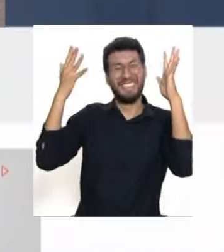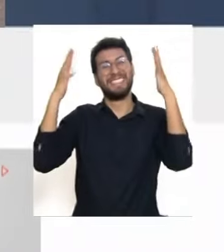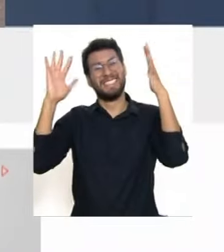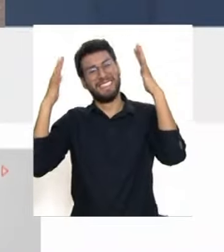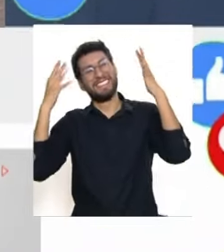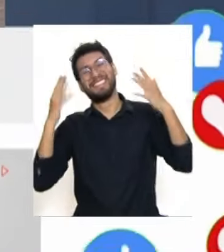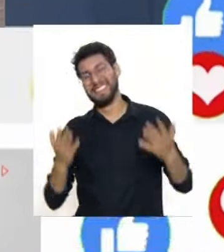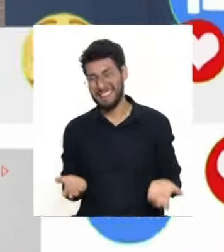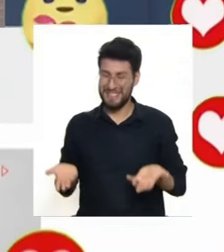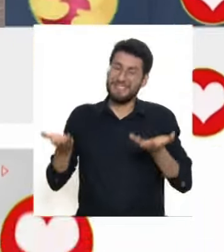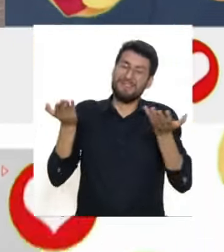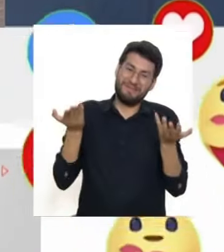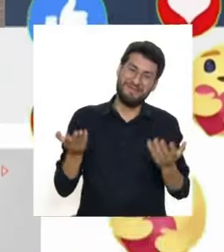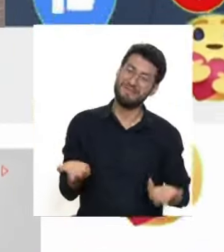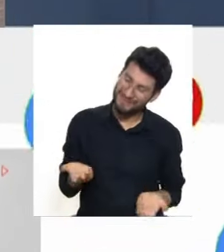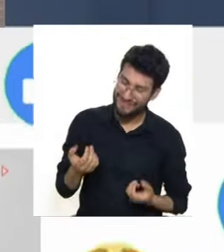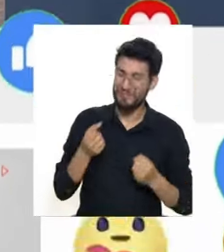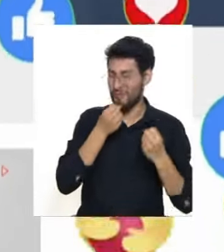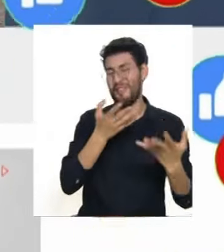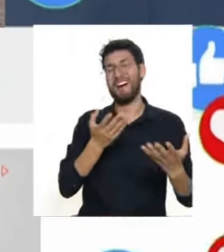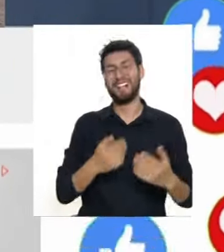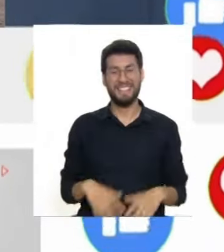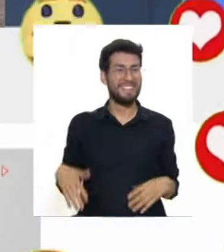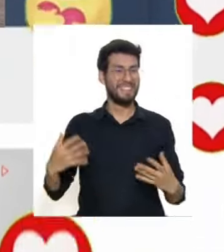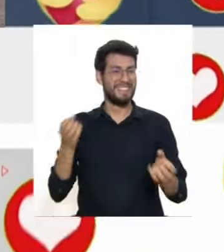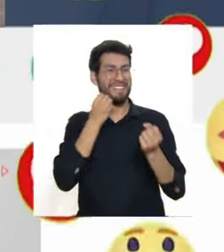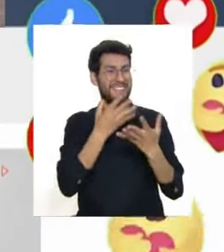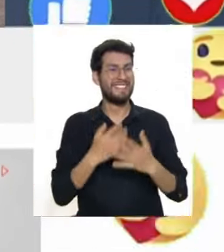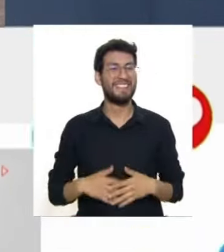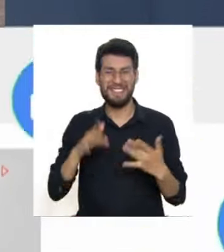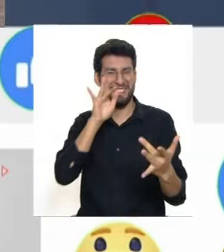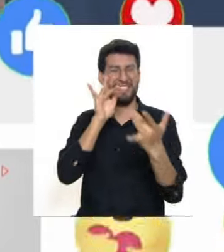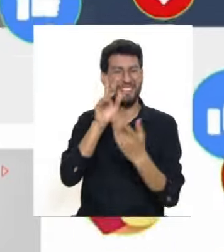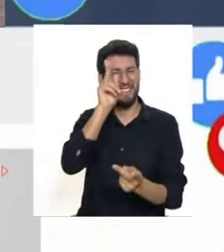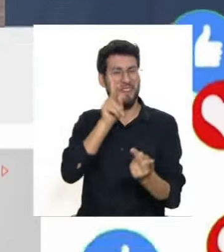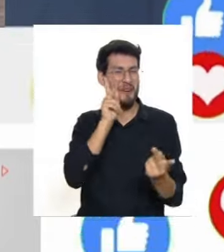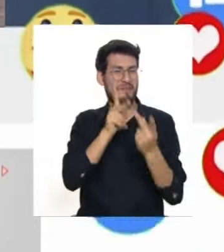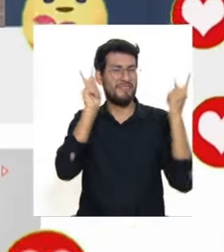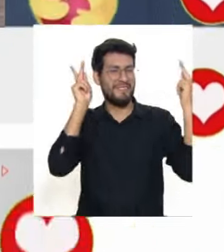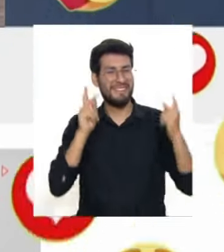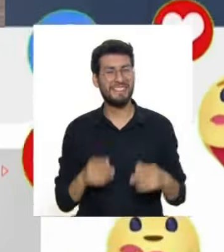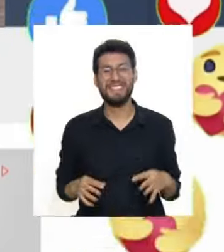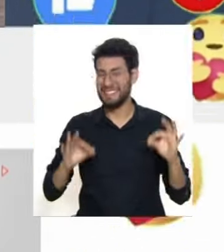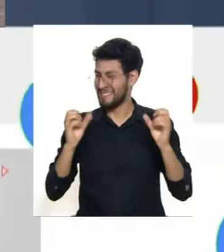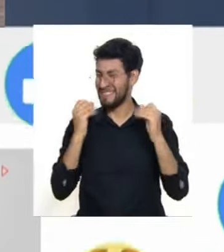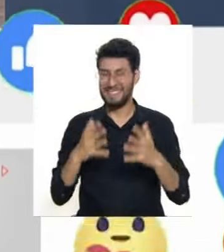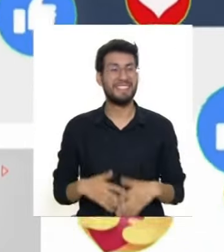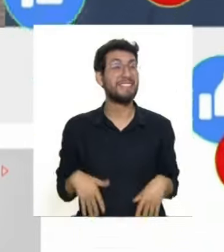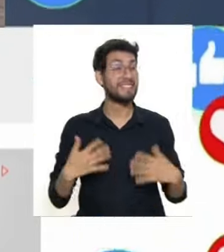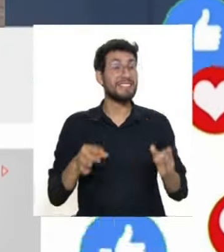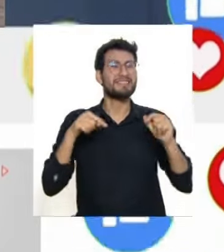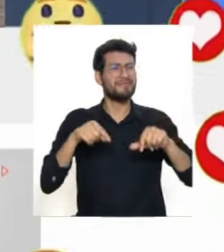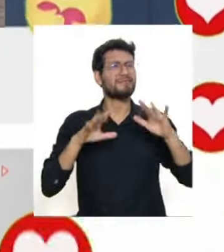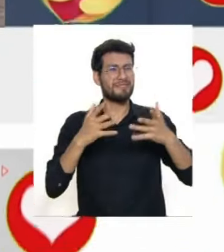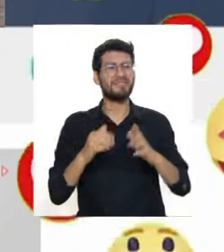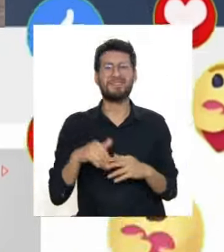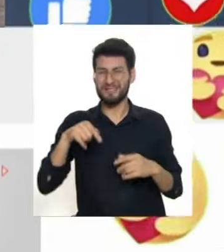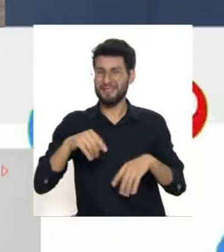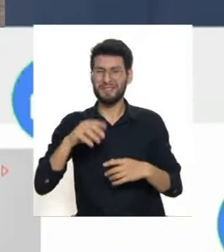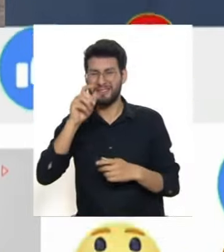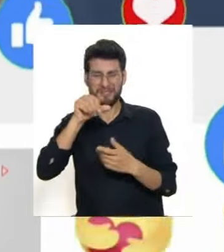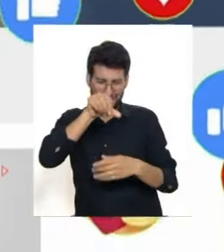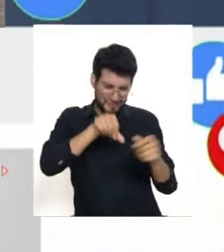cosa! ¡Qué canción! Una coordinación perfecta. Alucinante, alucinante. Esto parecía un quirófano,